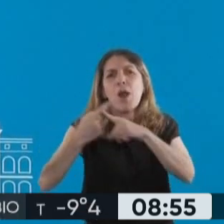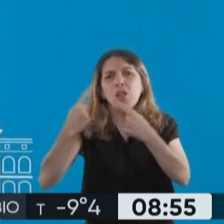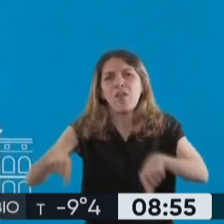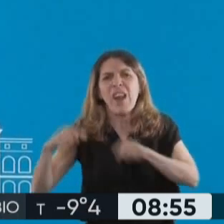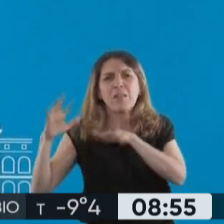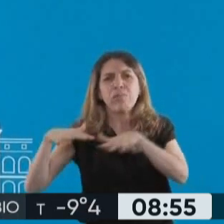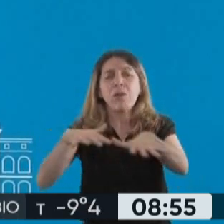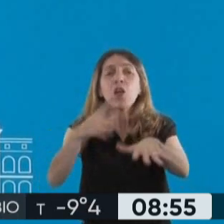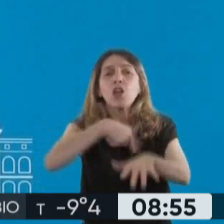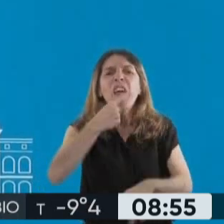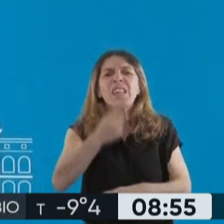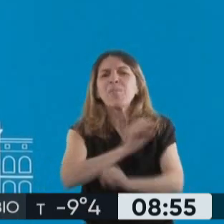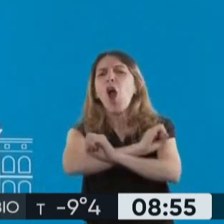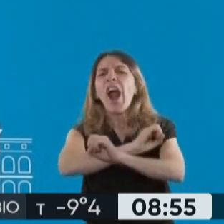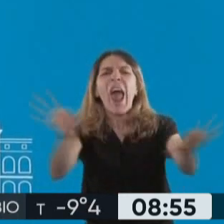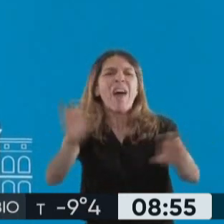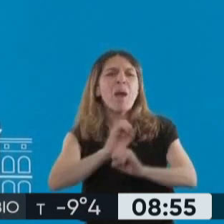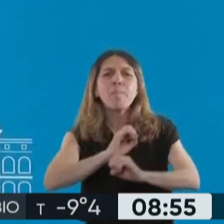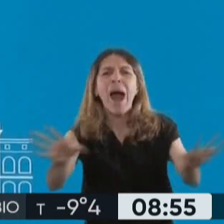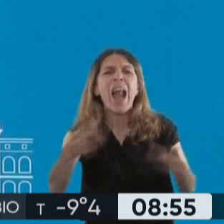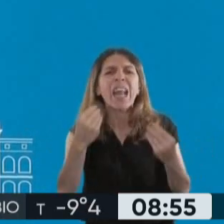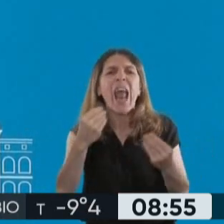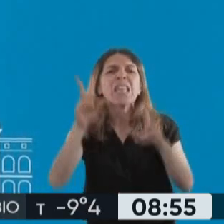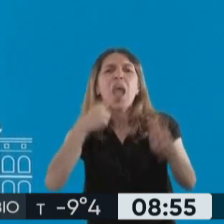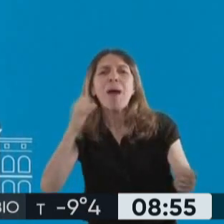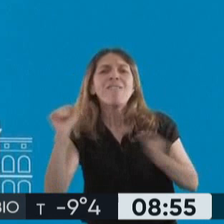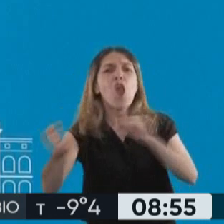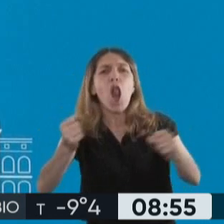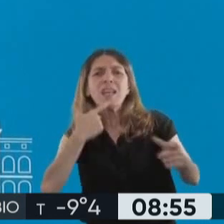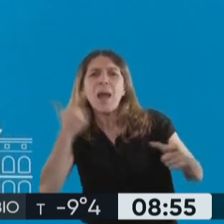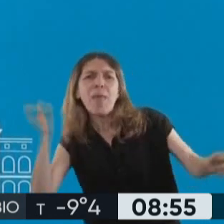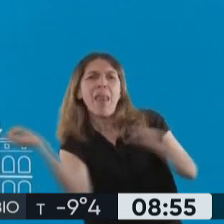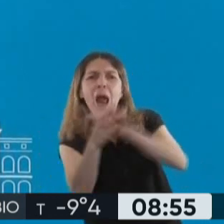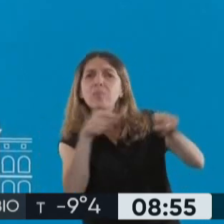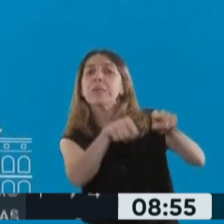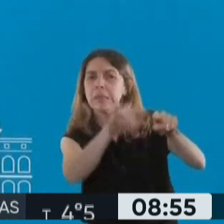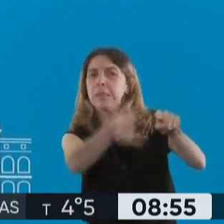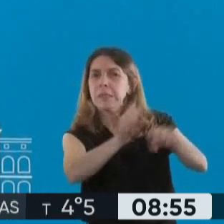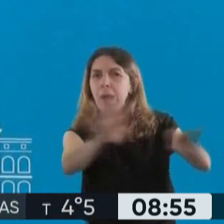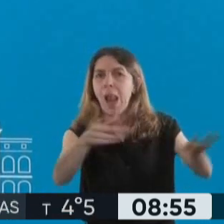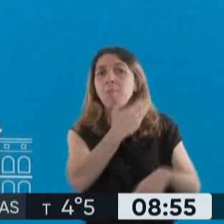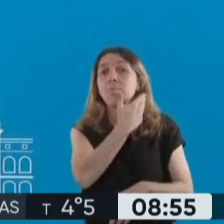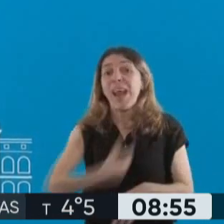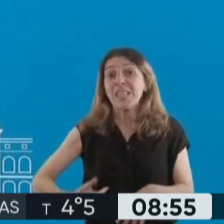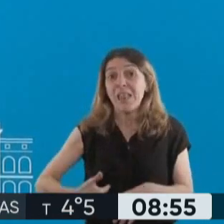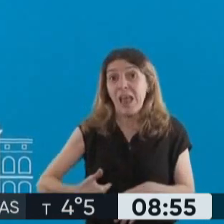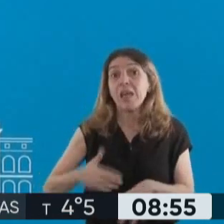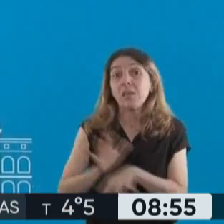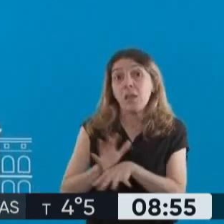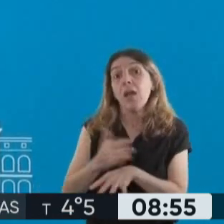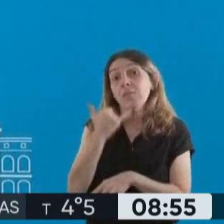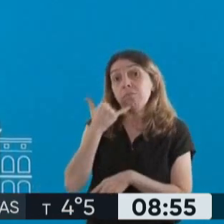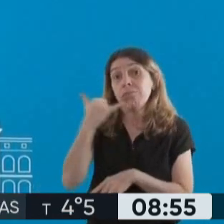Condenamos el episodio de violencia y repudiamos el episodio de violencia. El presidente se comunicó con la interna respuesta,